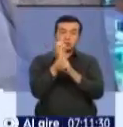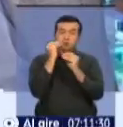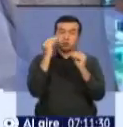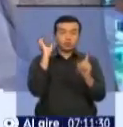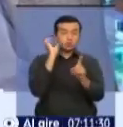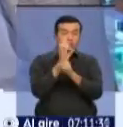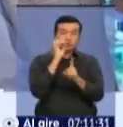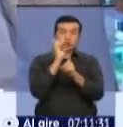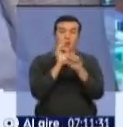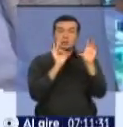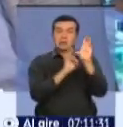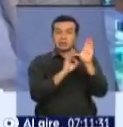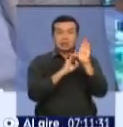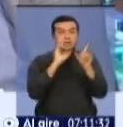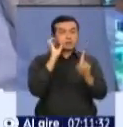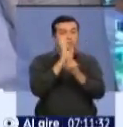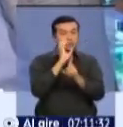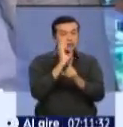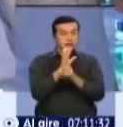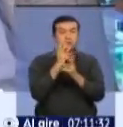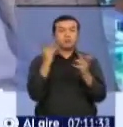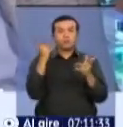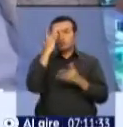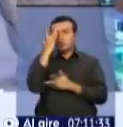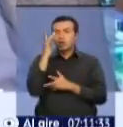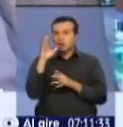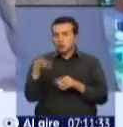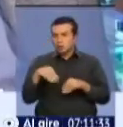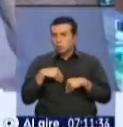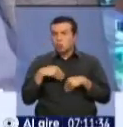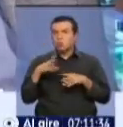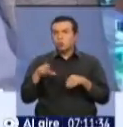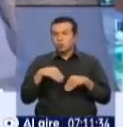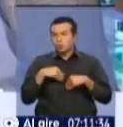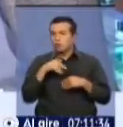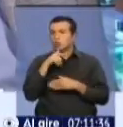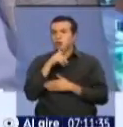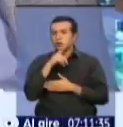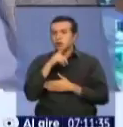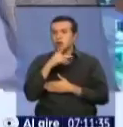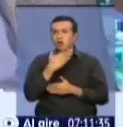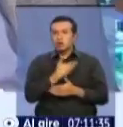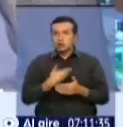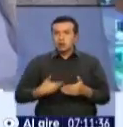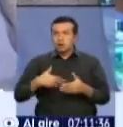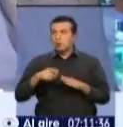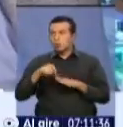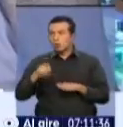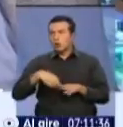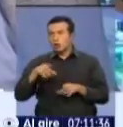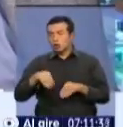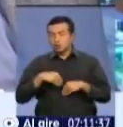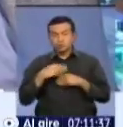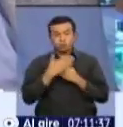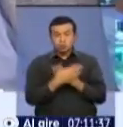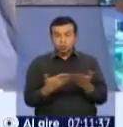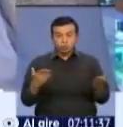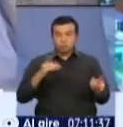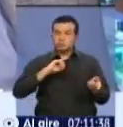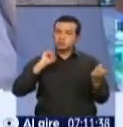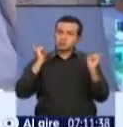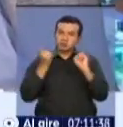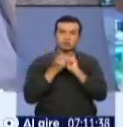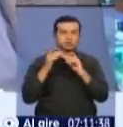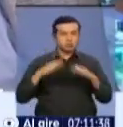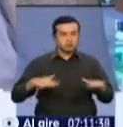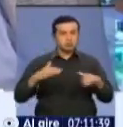esa subyugación que hubo a los jueces por parte del Poder Ejecutivo. Todo eso debe corregirse ahora, en una